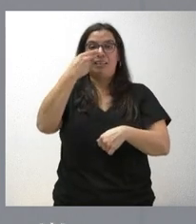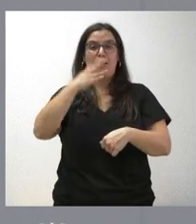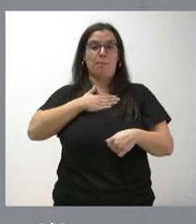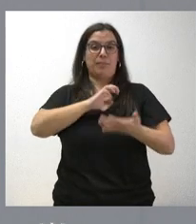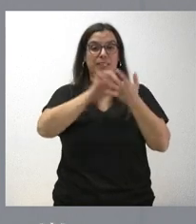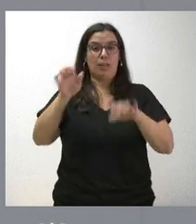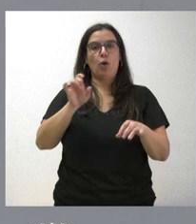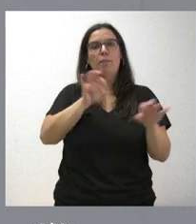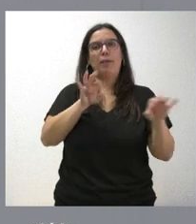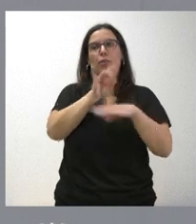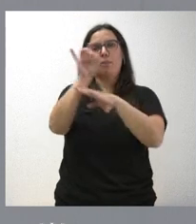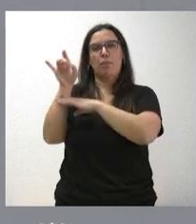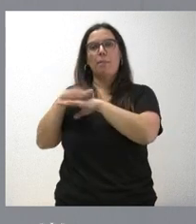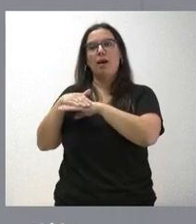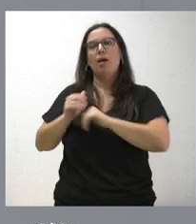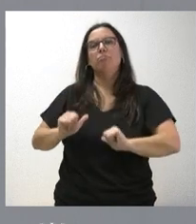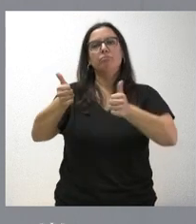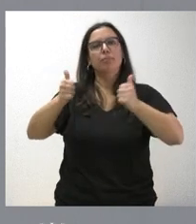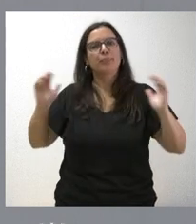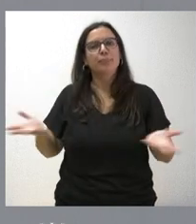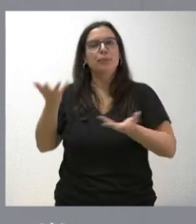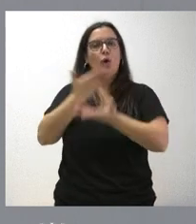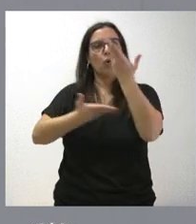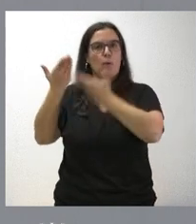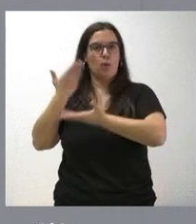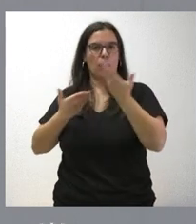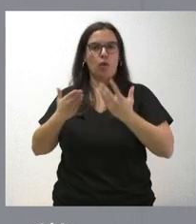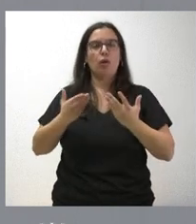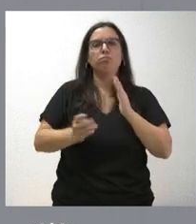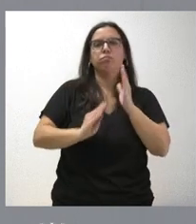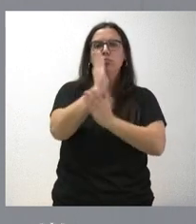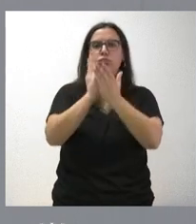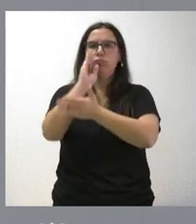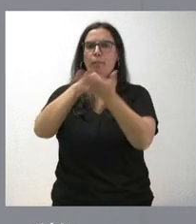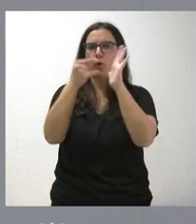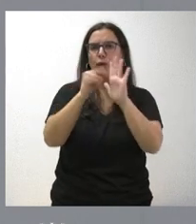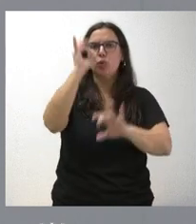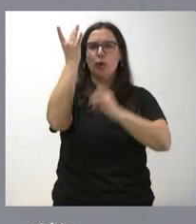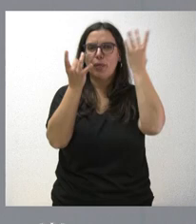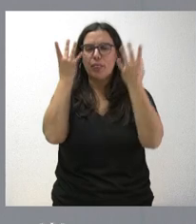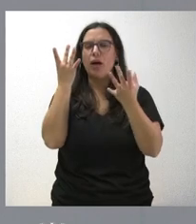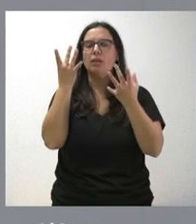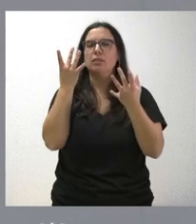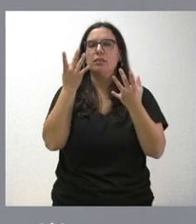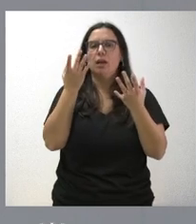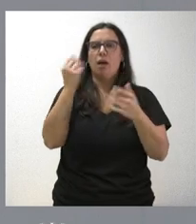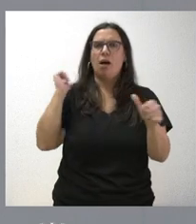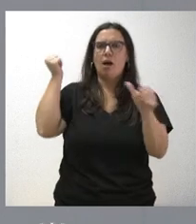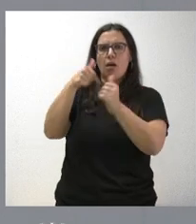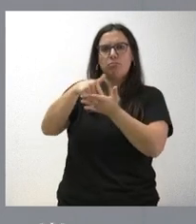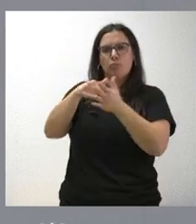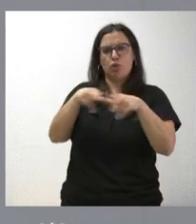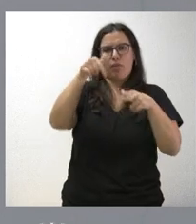objetivo de fomentar la colaboración y de sacar adelante proyectos e iniciativas que son ampliamente demandadas por la